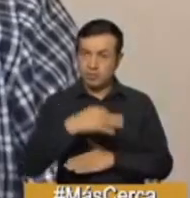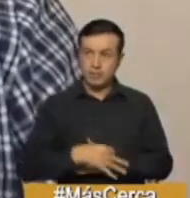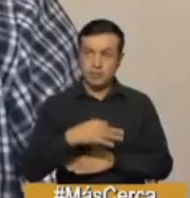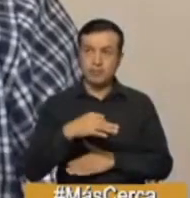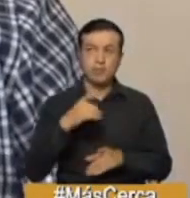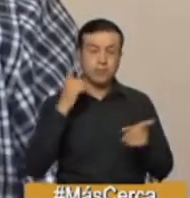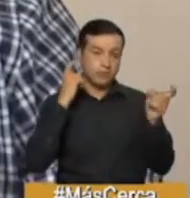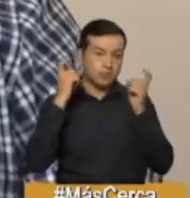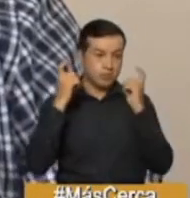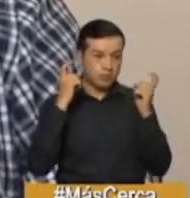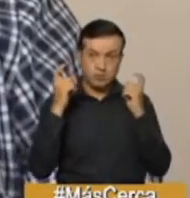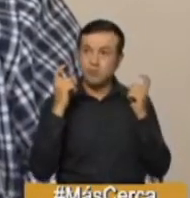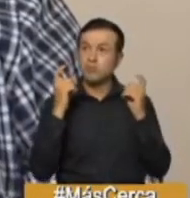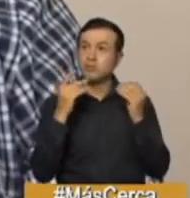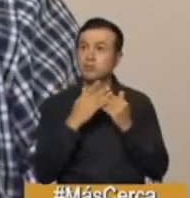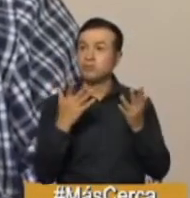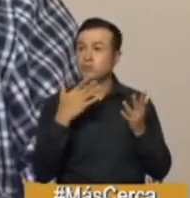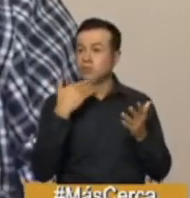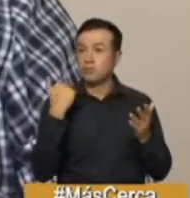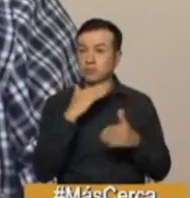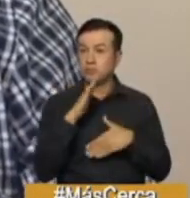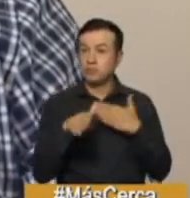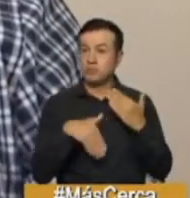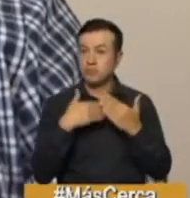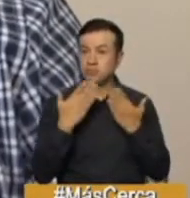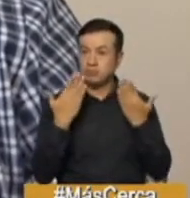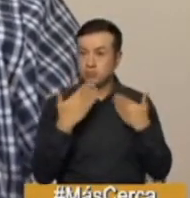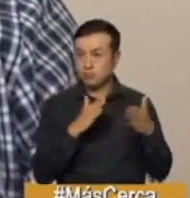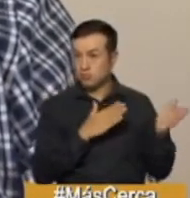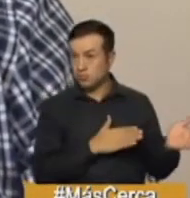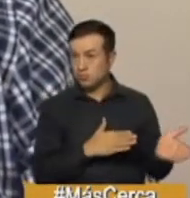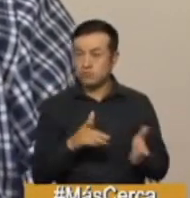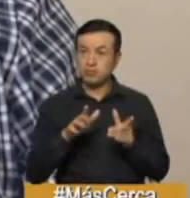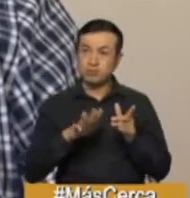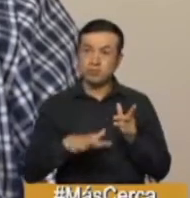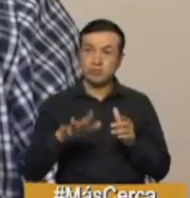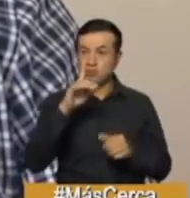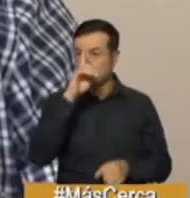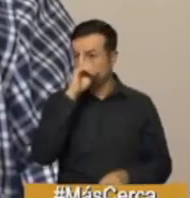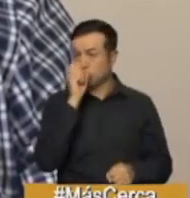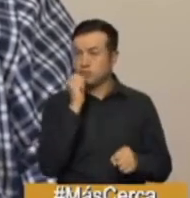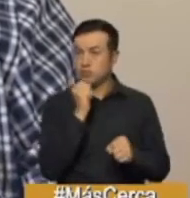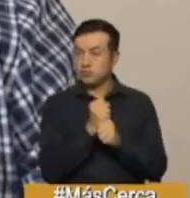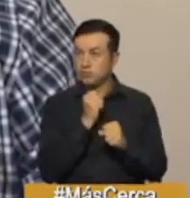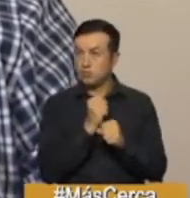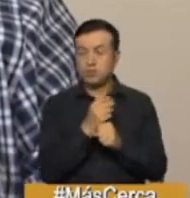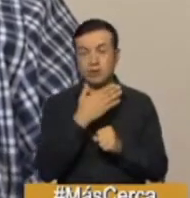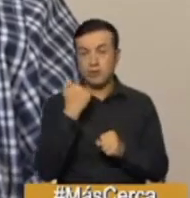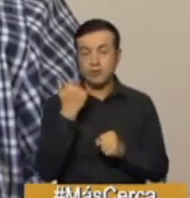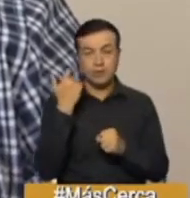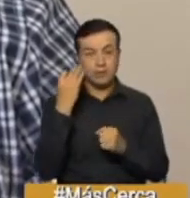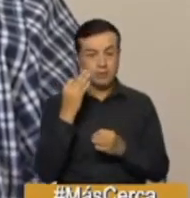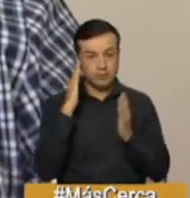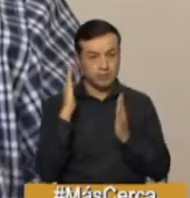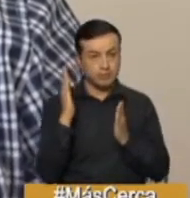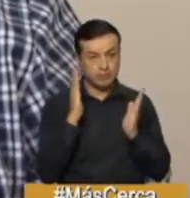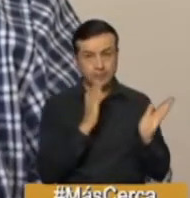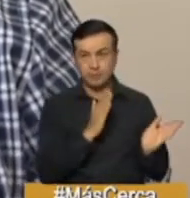control se mejora toda la situación de los trabajadores se puede controlar mejor sobre